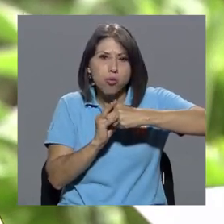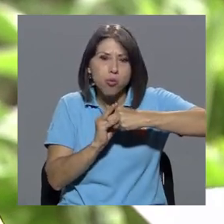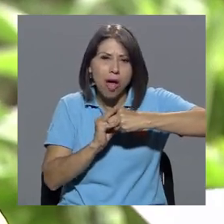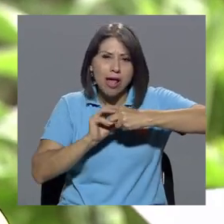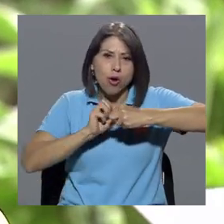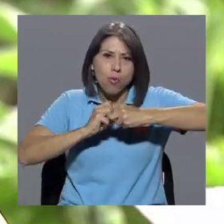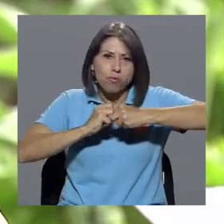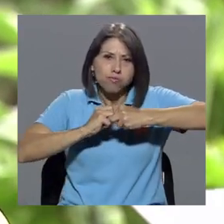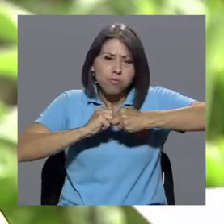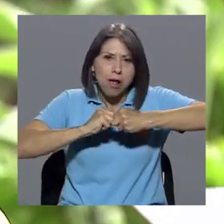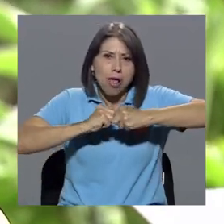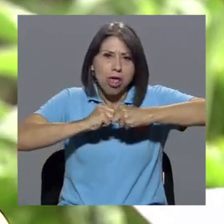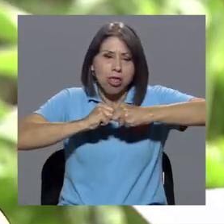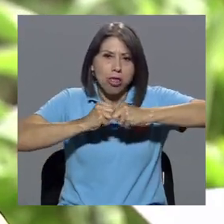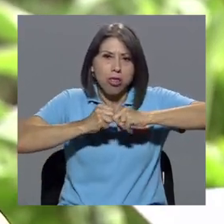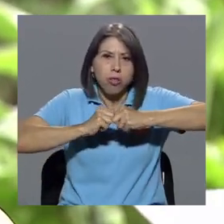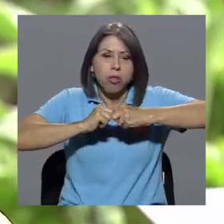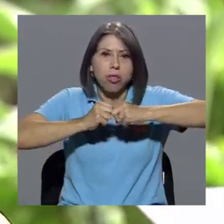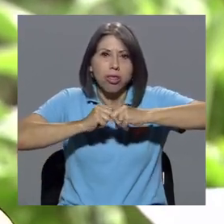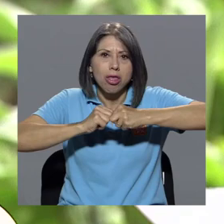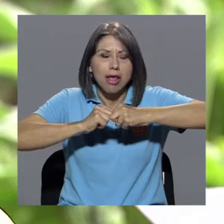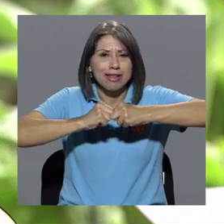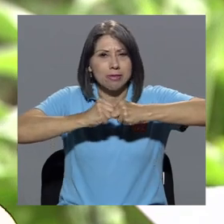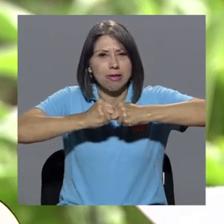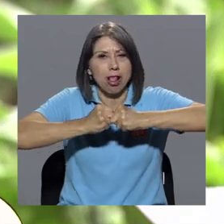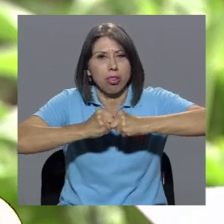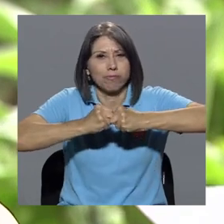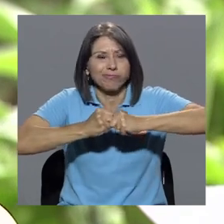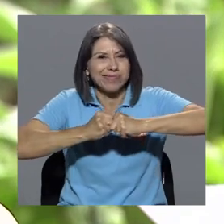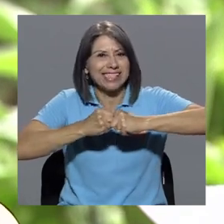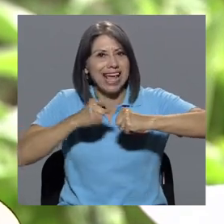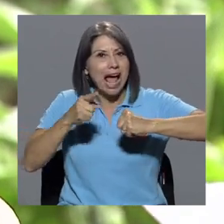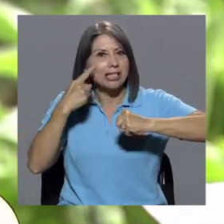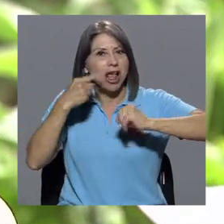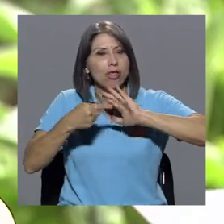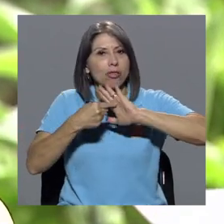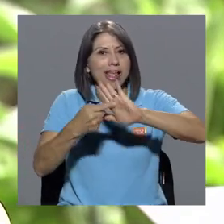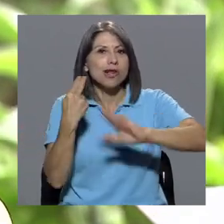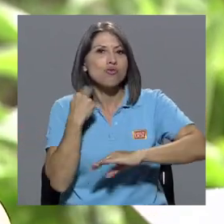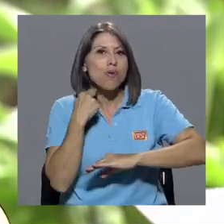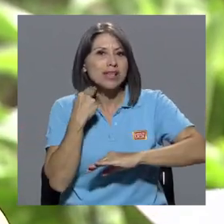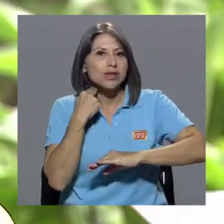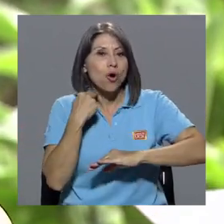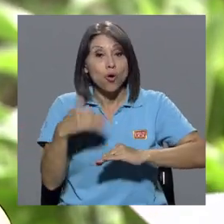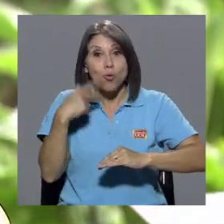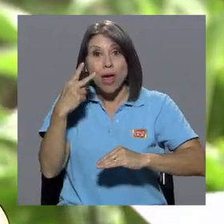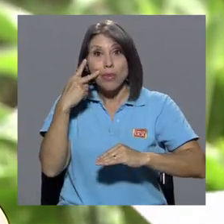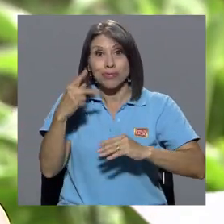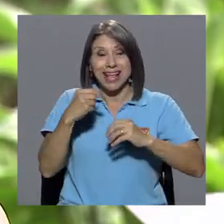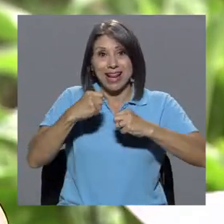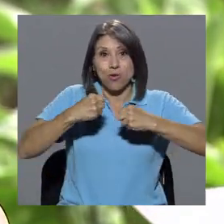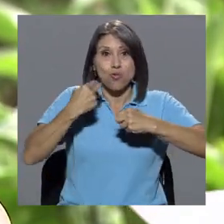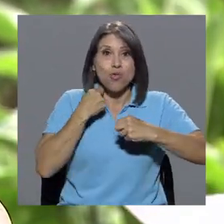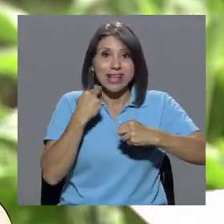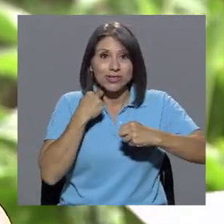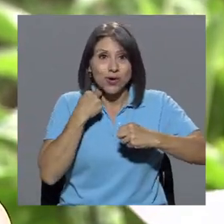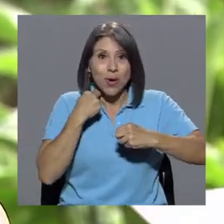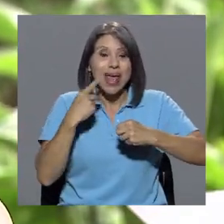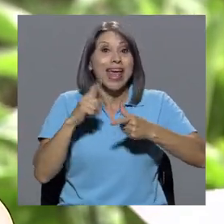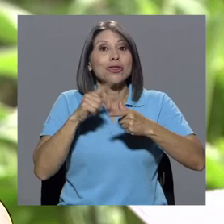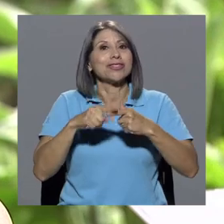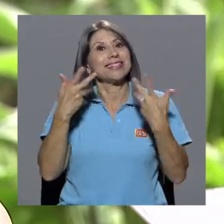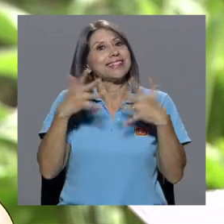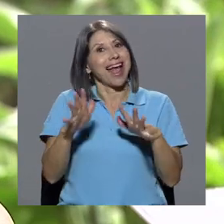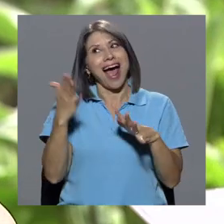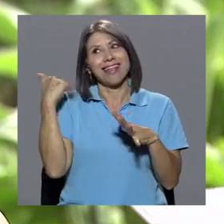va quebrándose y se va rompiendo hasta que finalmente se expone el hueso. Al exponerse el hueso, pues ese engranaje que está para